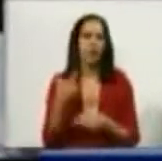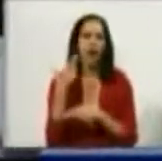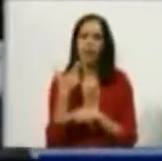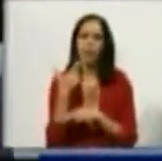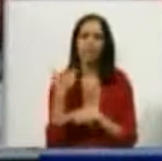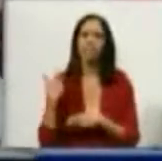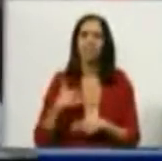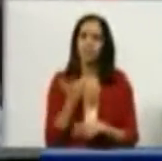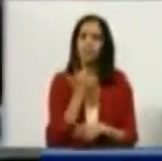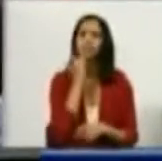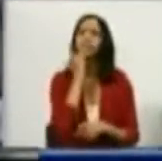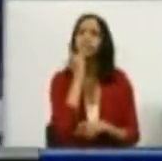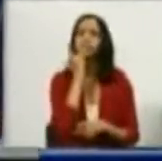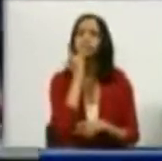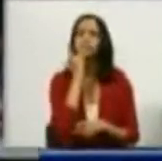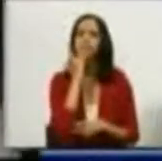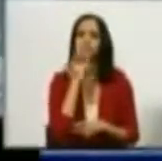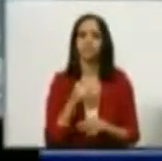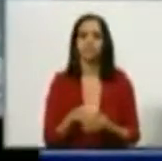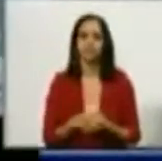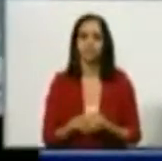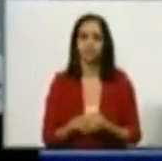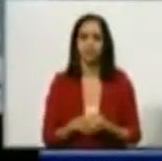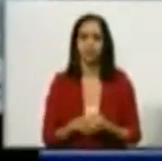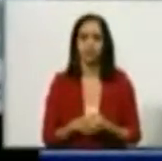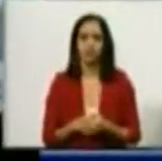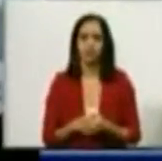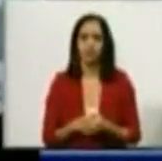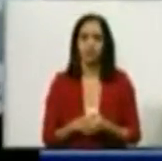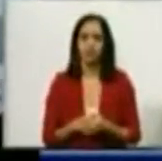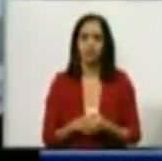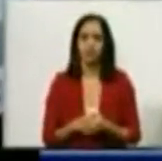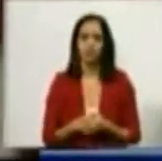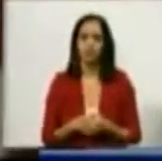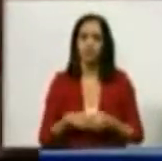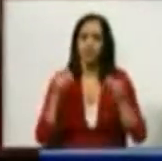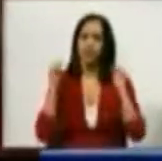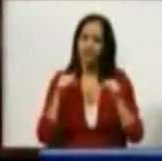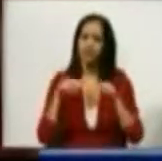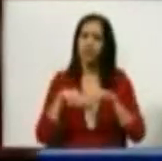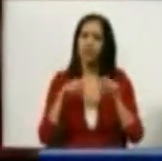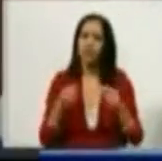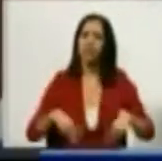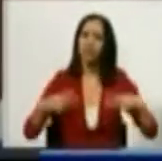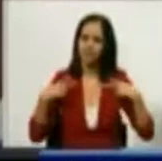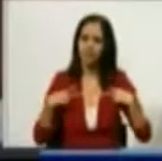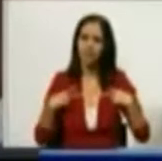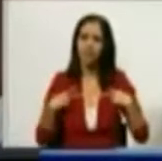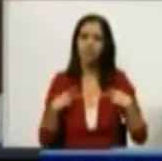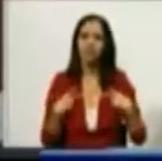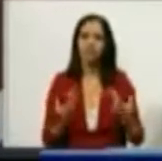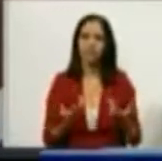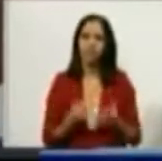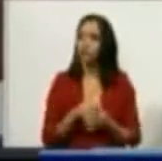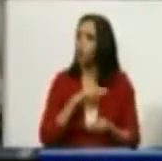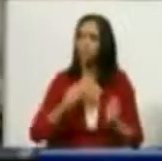tenemos armas el territorio es la vida y la vida